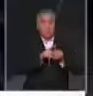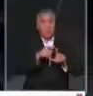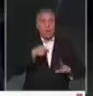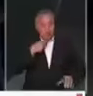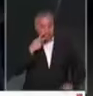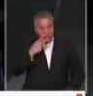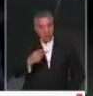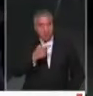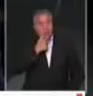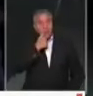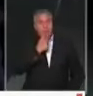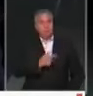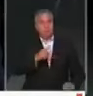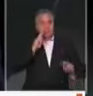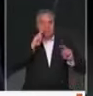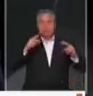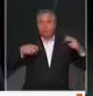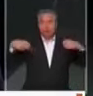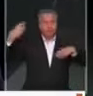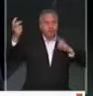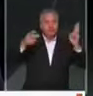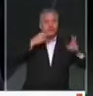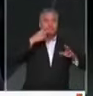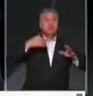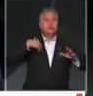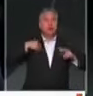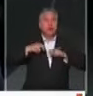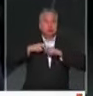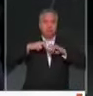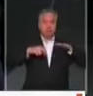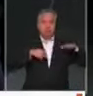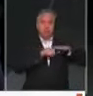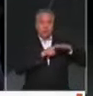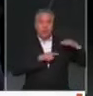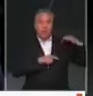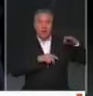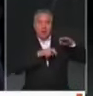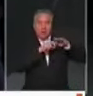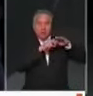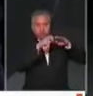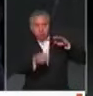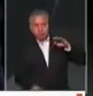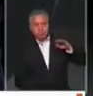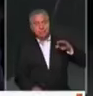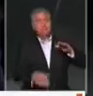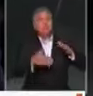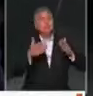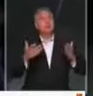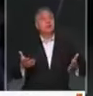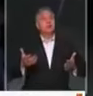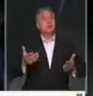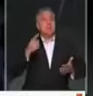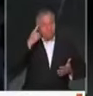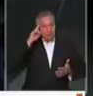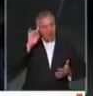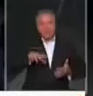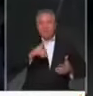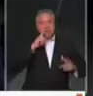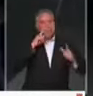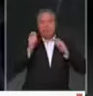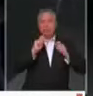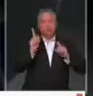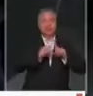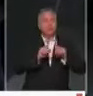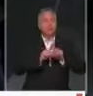Muy emocionante verlos a ellos, ver cómo nosotros nos lanzamos de una aeronave, pero también sabiendo que no es peligroso, que es todo dentro de